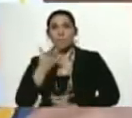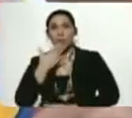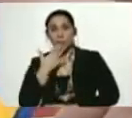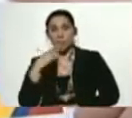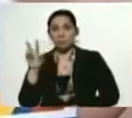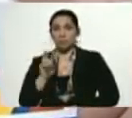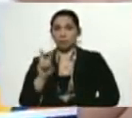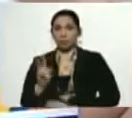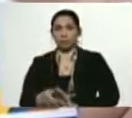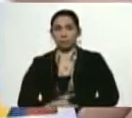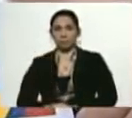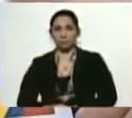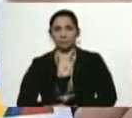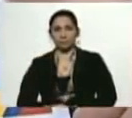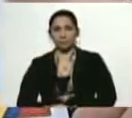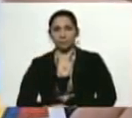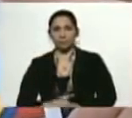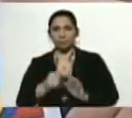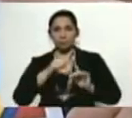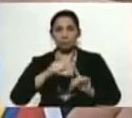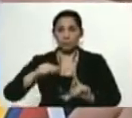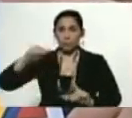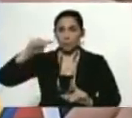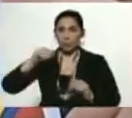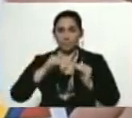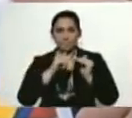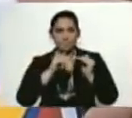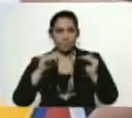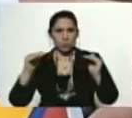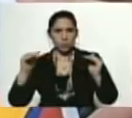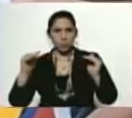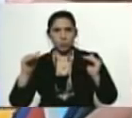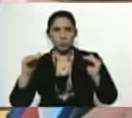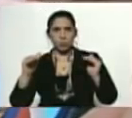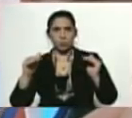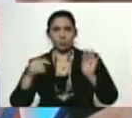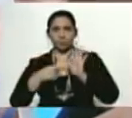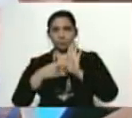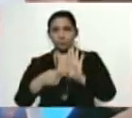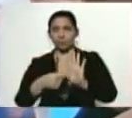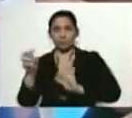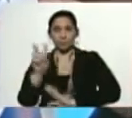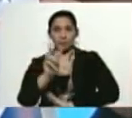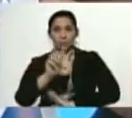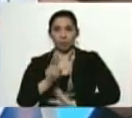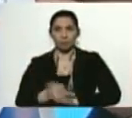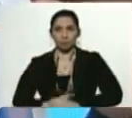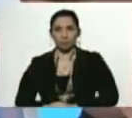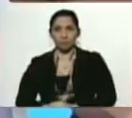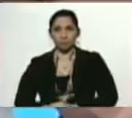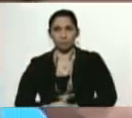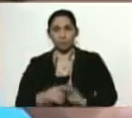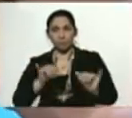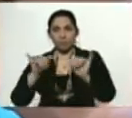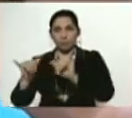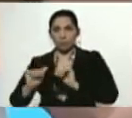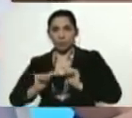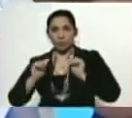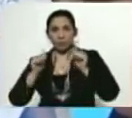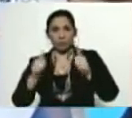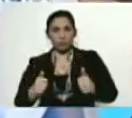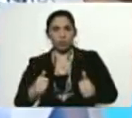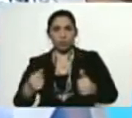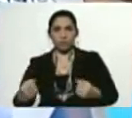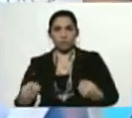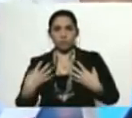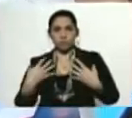Venezuela, es la curva aplanada que ha presentado Venezuela desde el mismo inicio de la